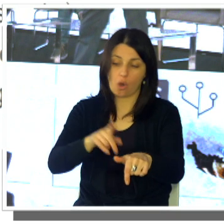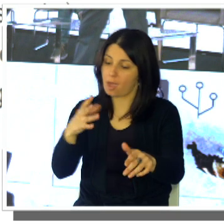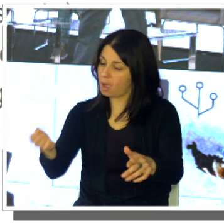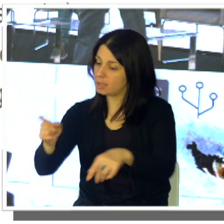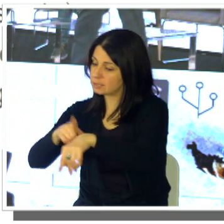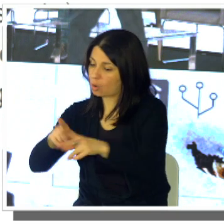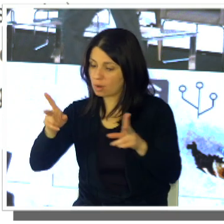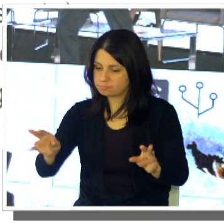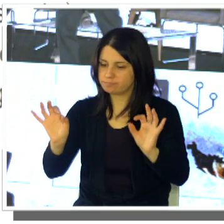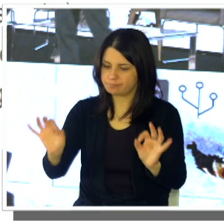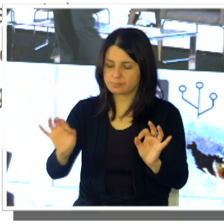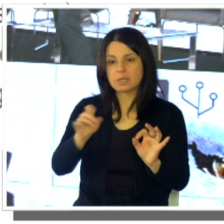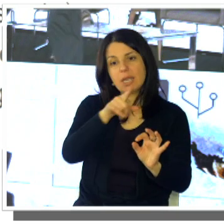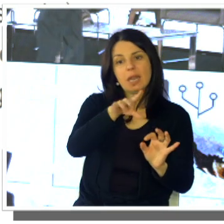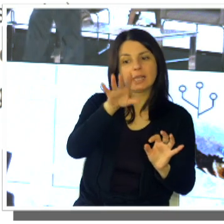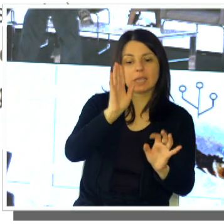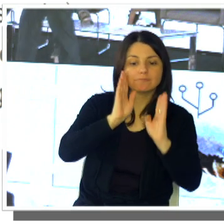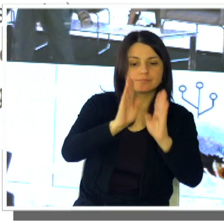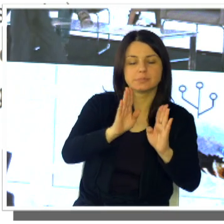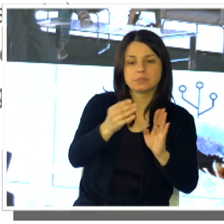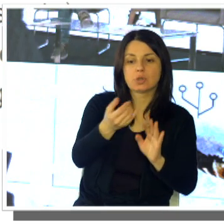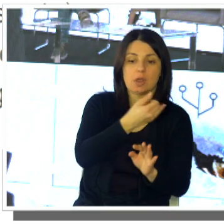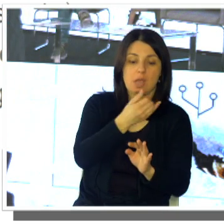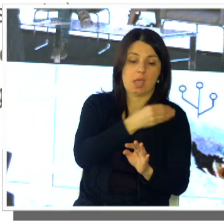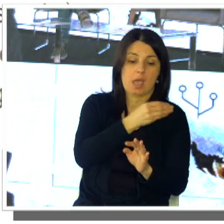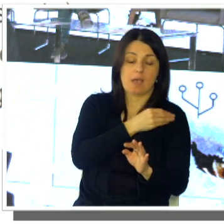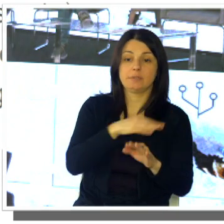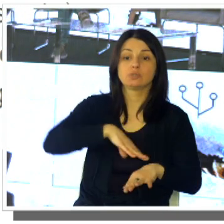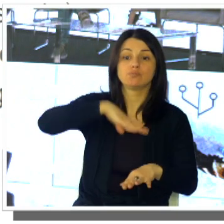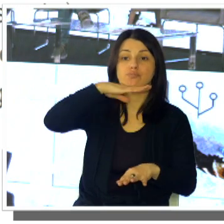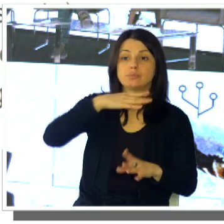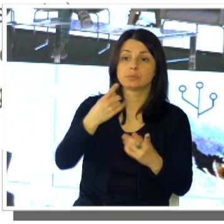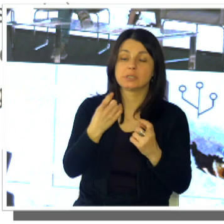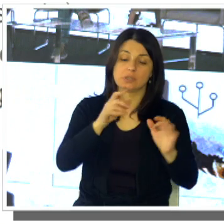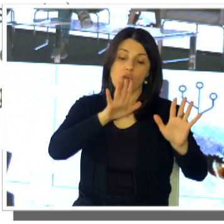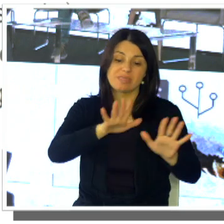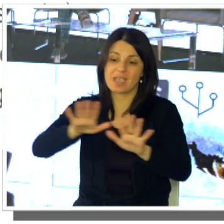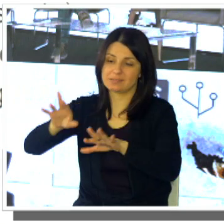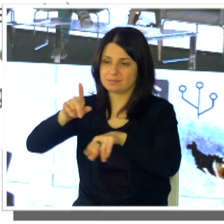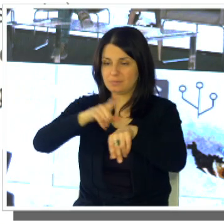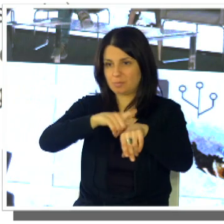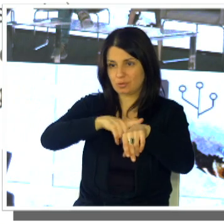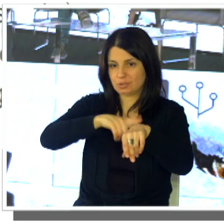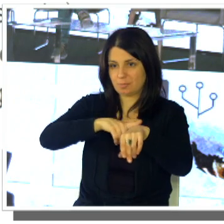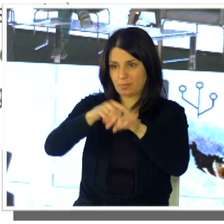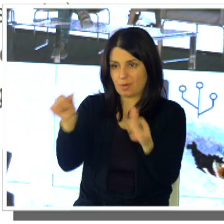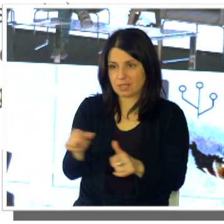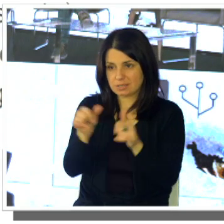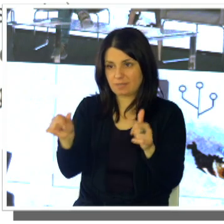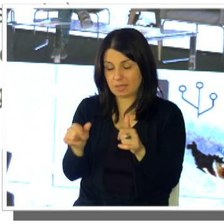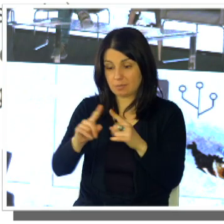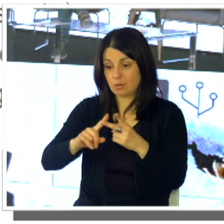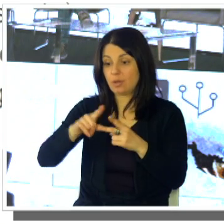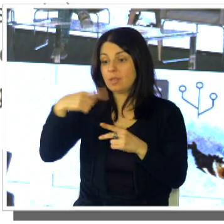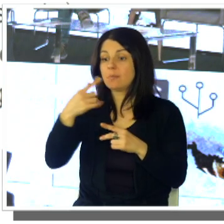componente que atiende los mensajes de IoT del llenado, necesito que hayan 10 instancias paralelas en alta disponibilidad. Pero luego a las